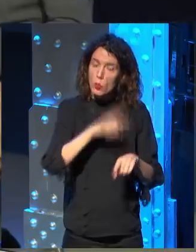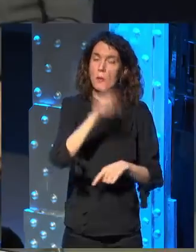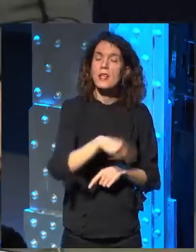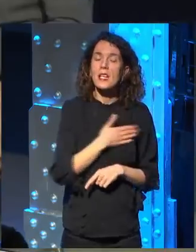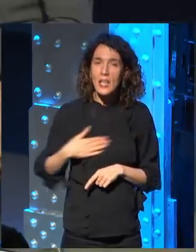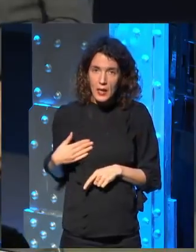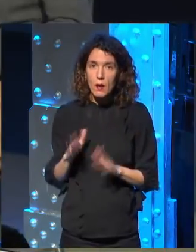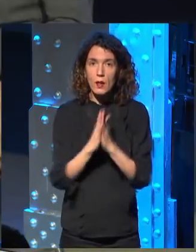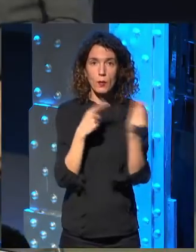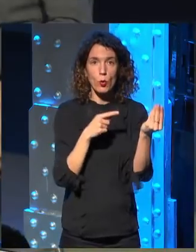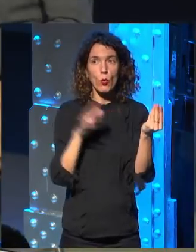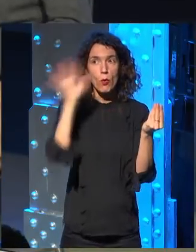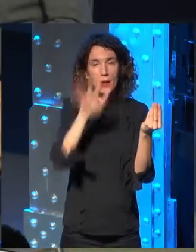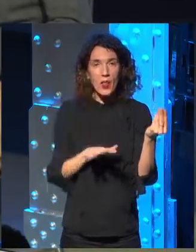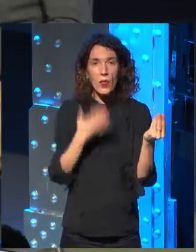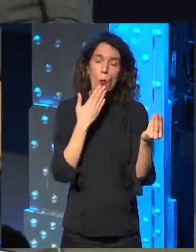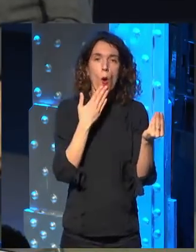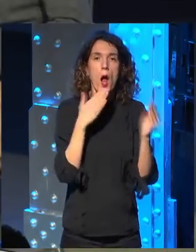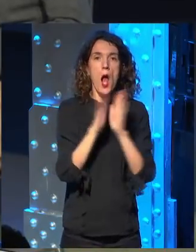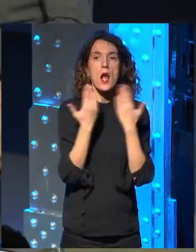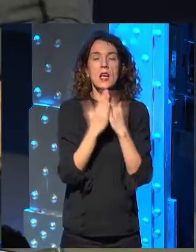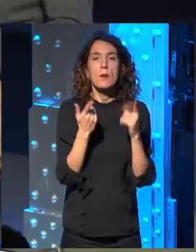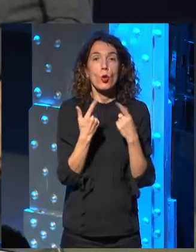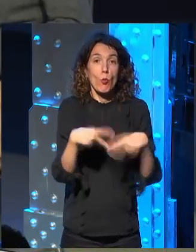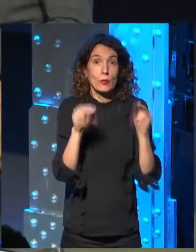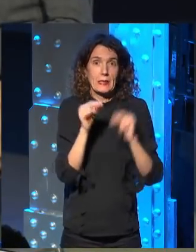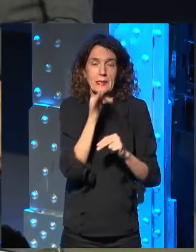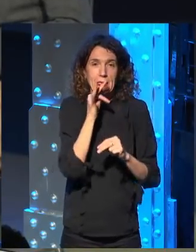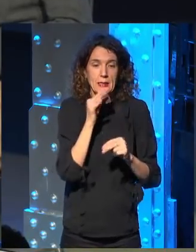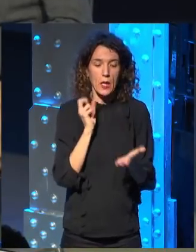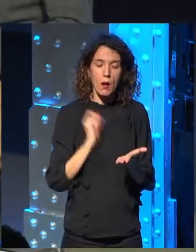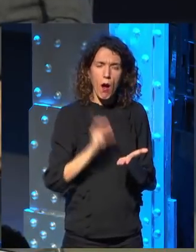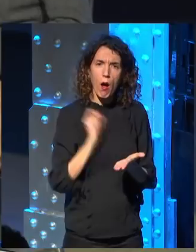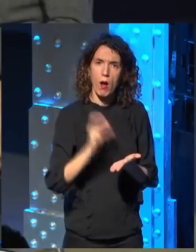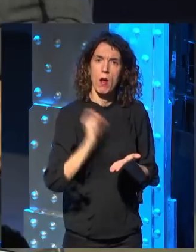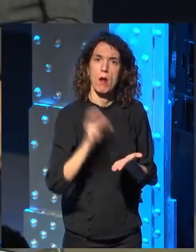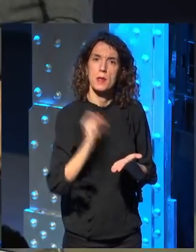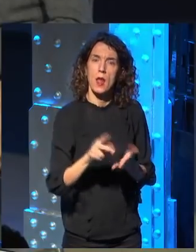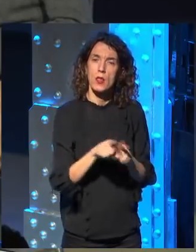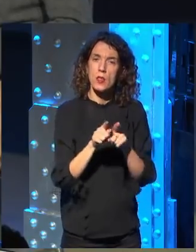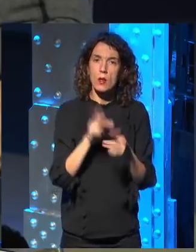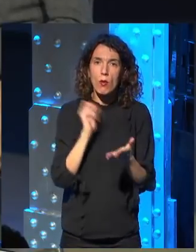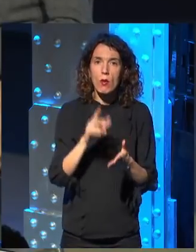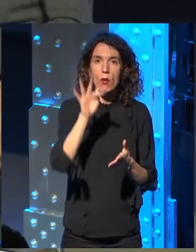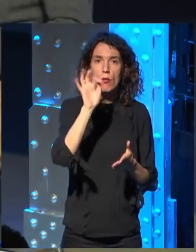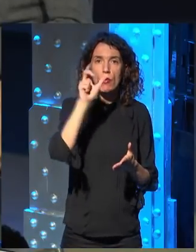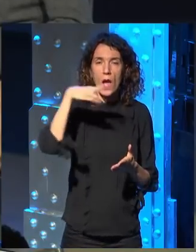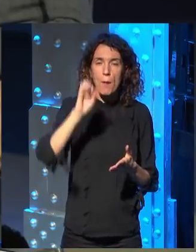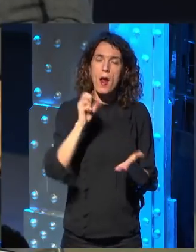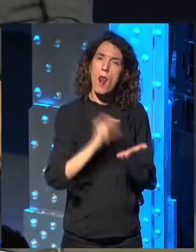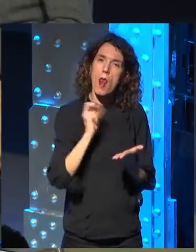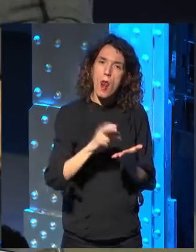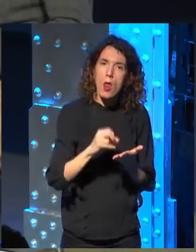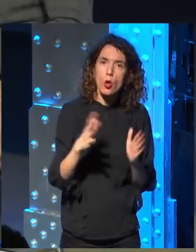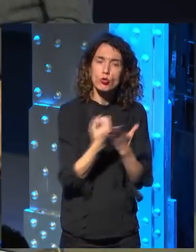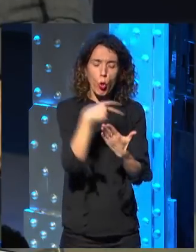también tiene apariencia de libro inacabado, ¿no? El caminante, ese flaner que pasea por la ciudad y todo